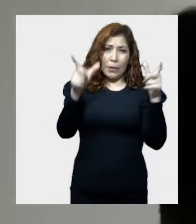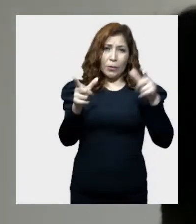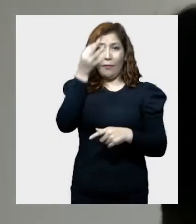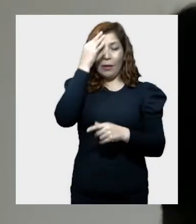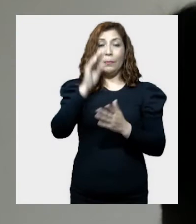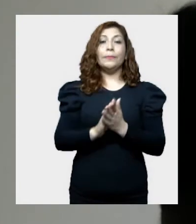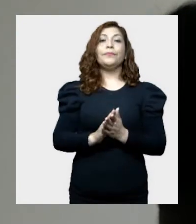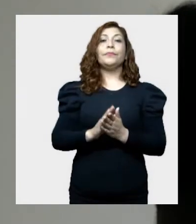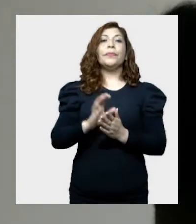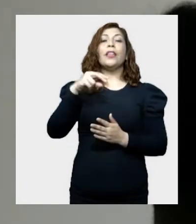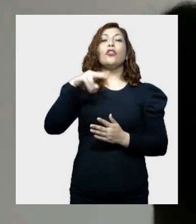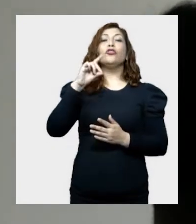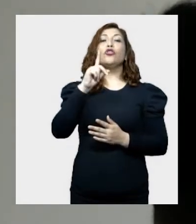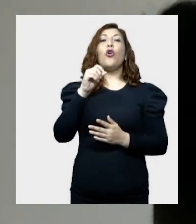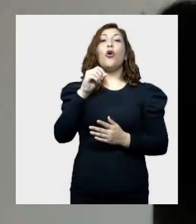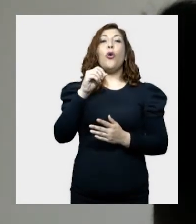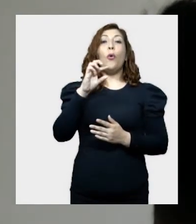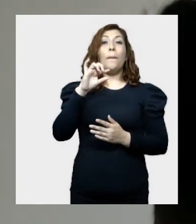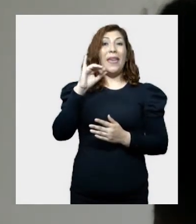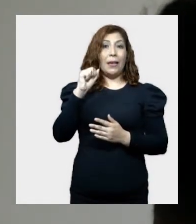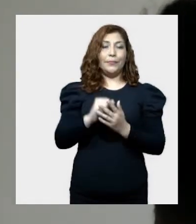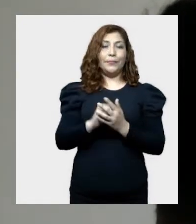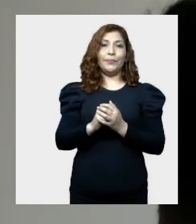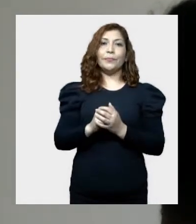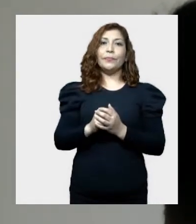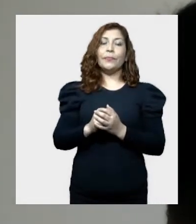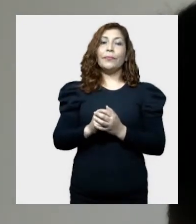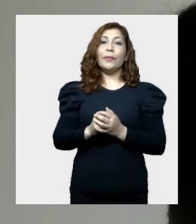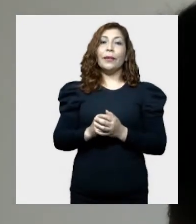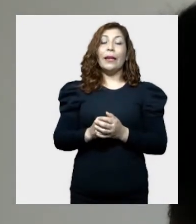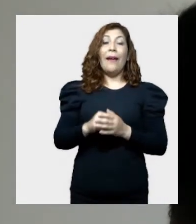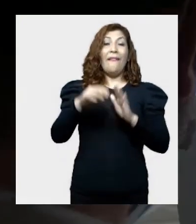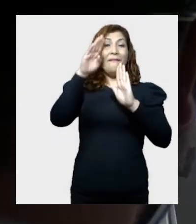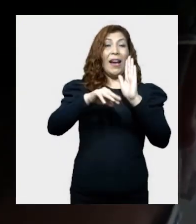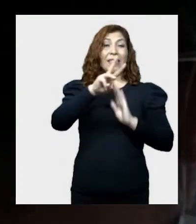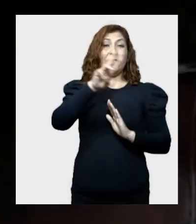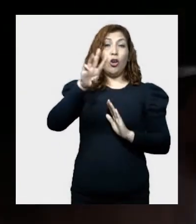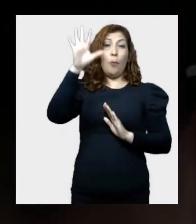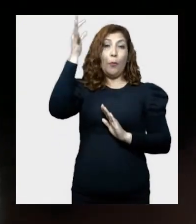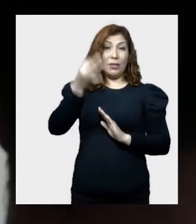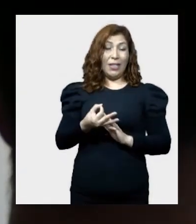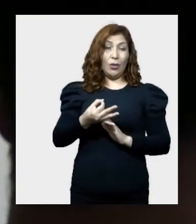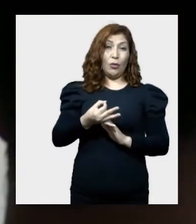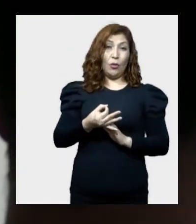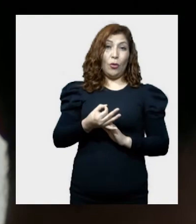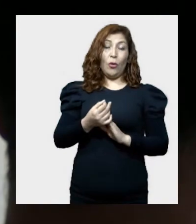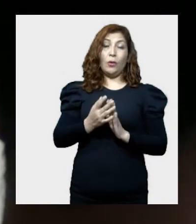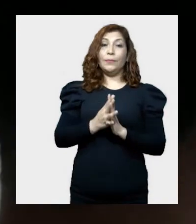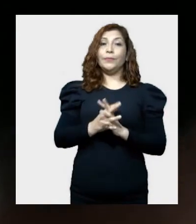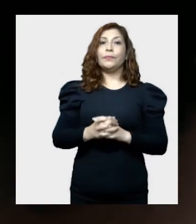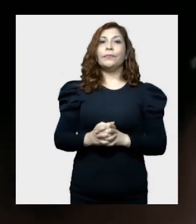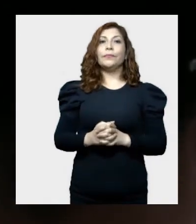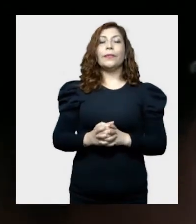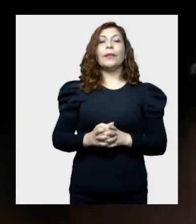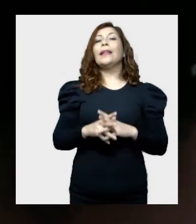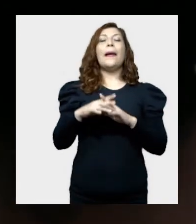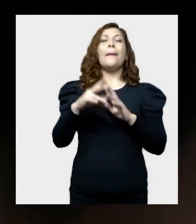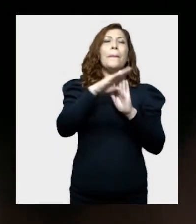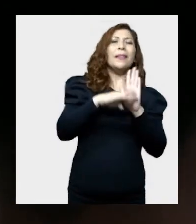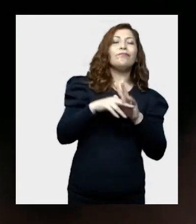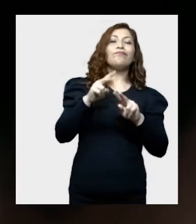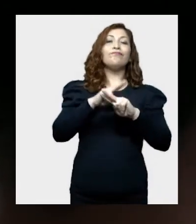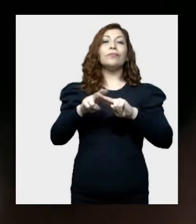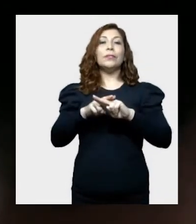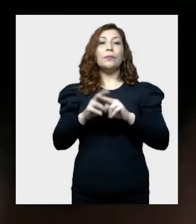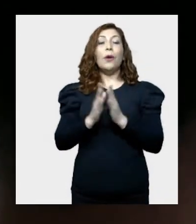Endoscopía. La unidad de endoscopía tuvo una baja del 35% en el número de exámenes. Las medidas de restricción